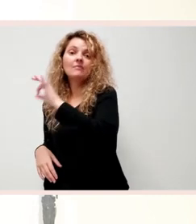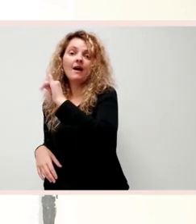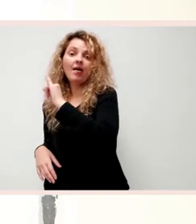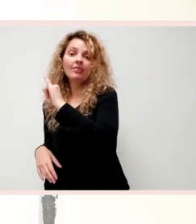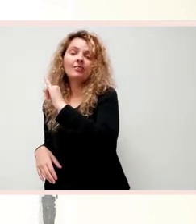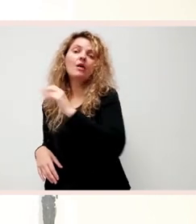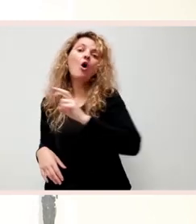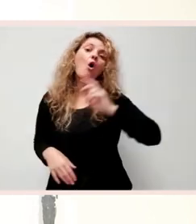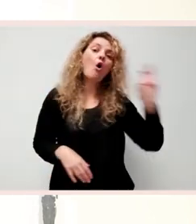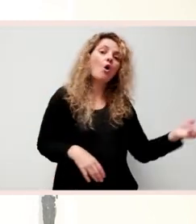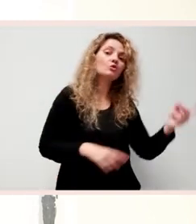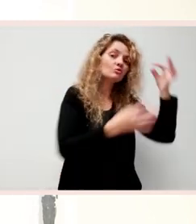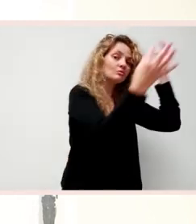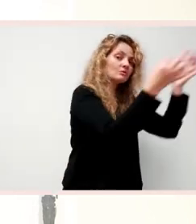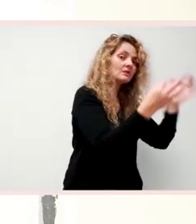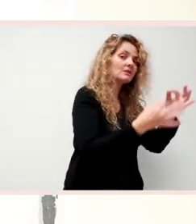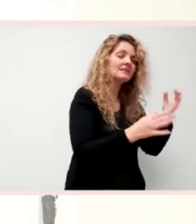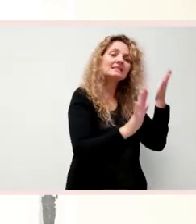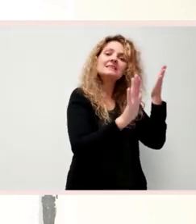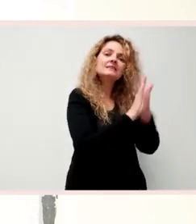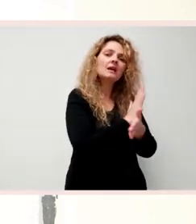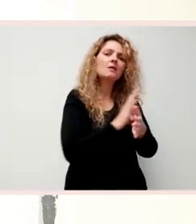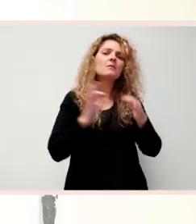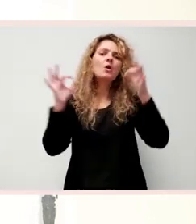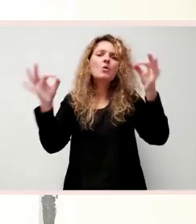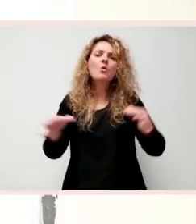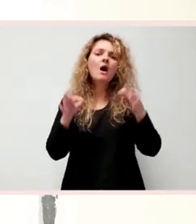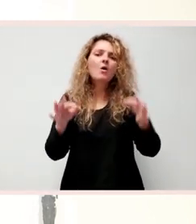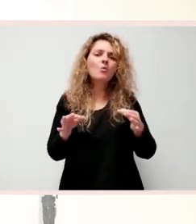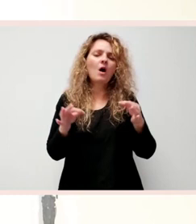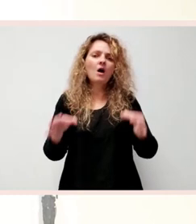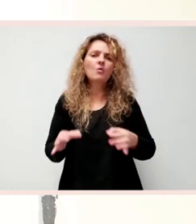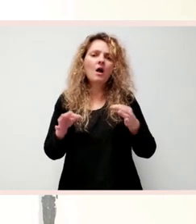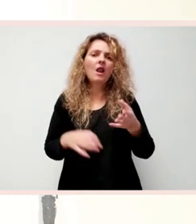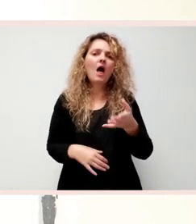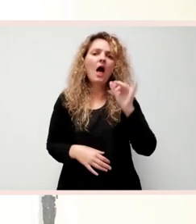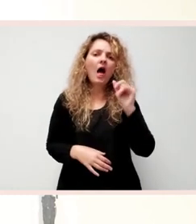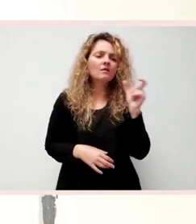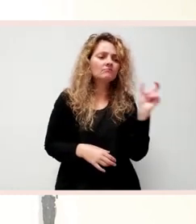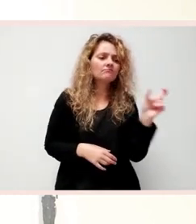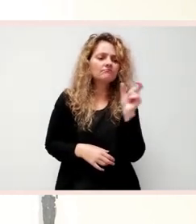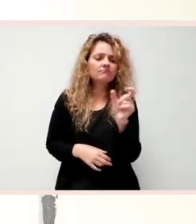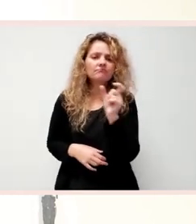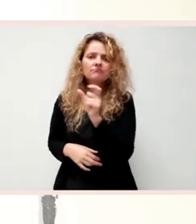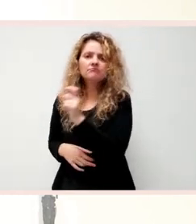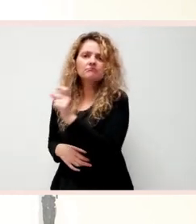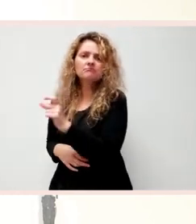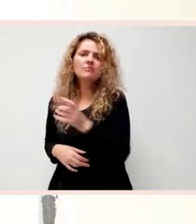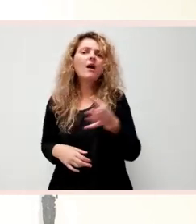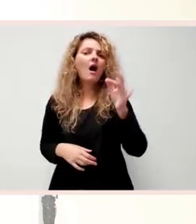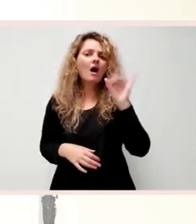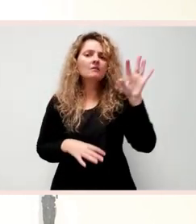outros que son máis detallados, sempre participan os mesmos elementos. Eses seis elementos que vos dixen ao principio.